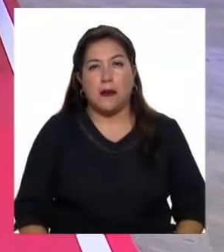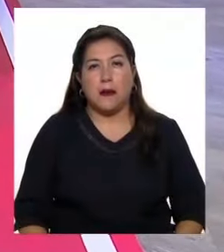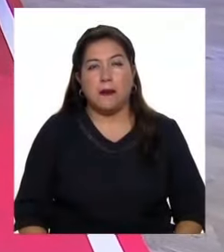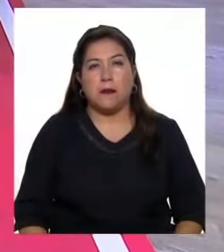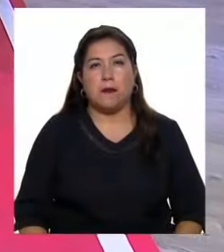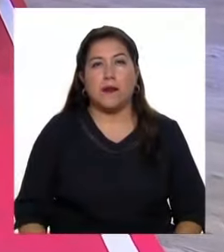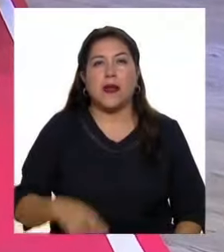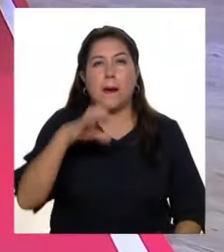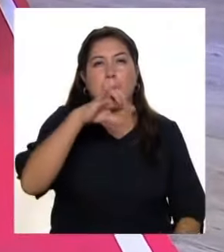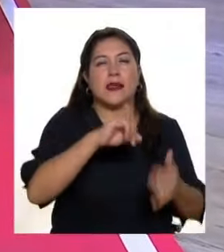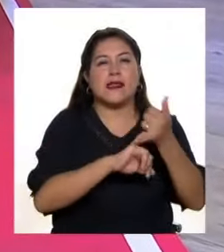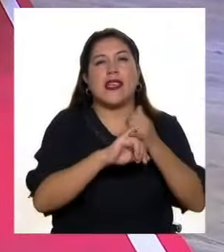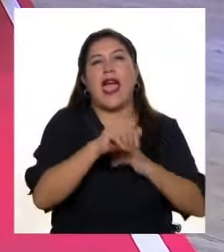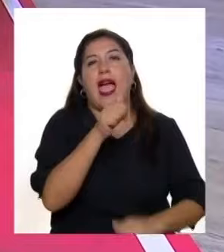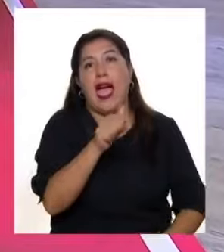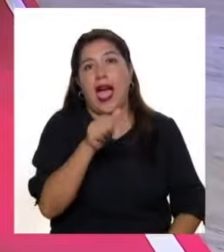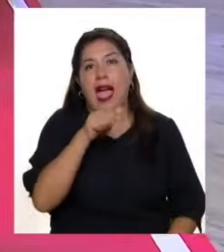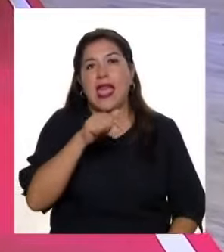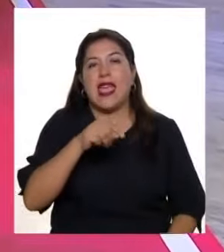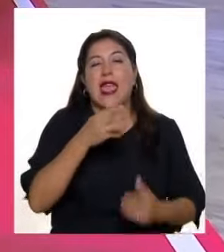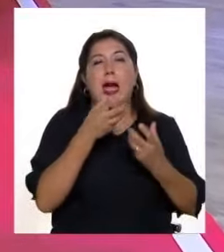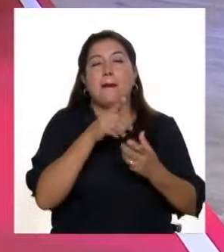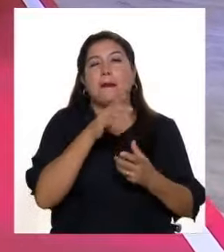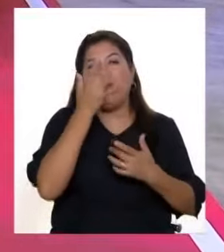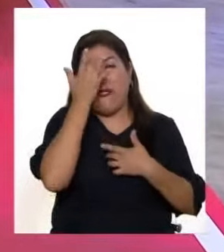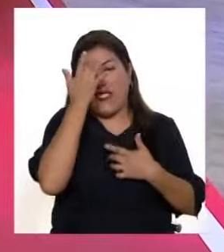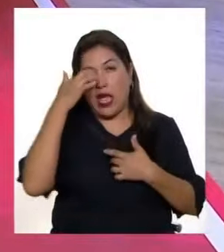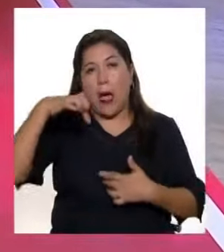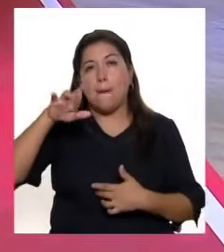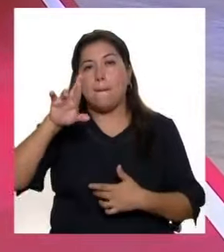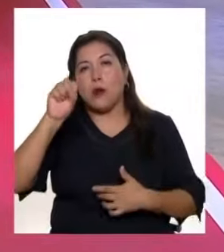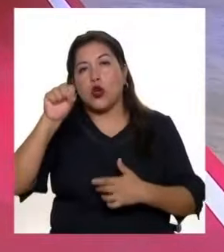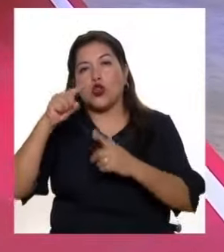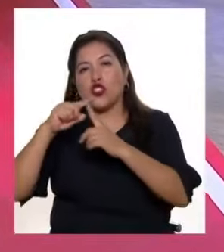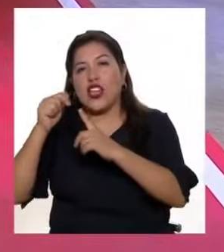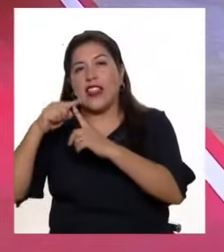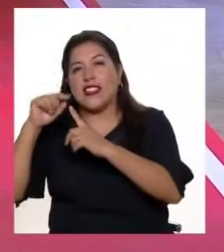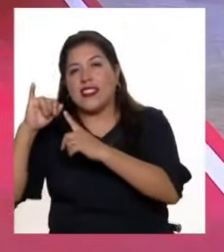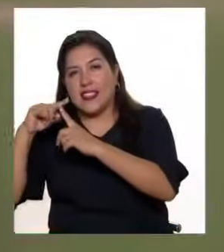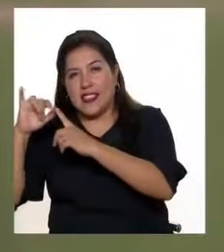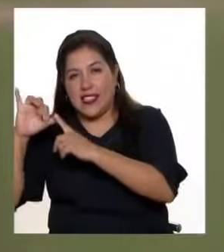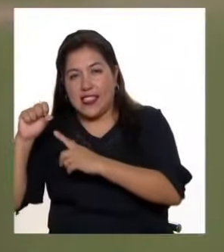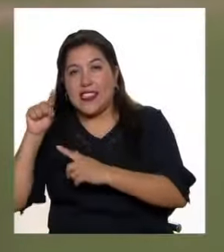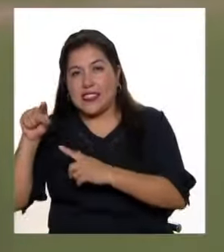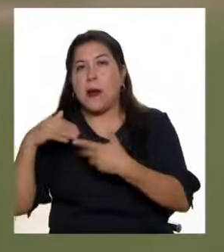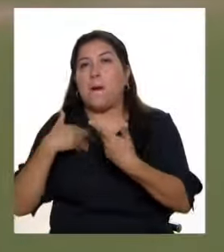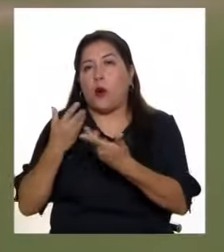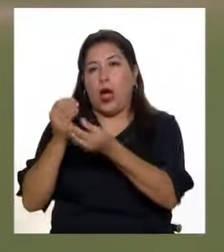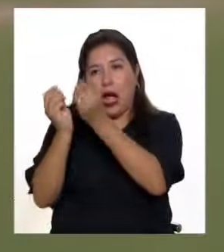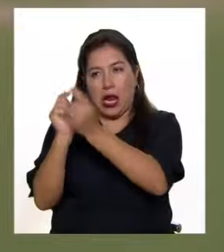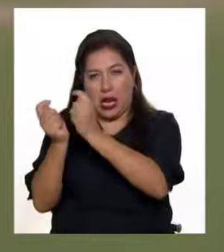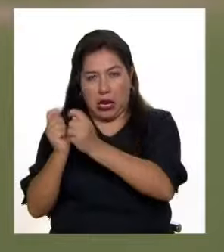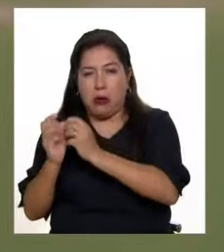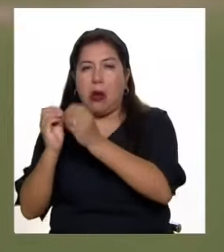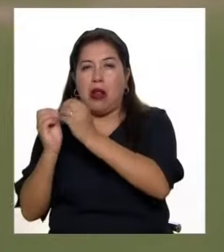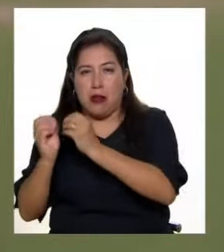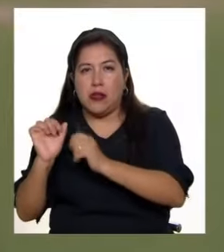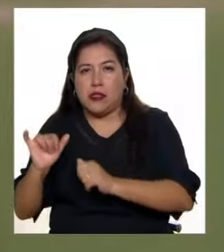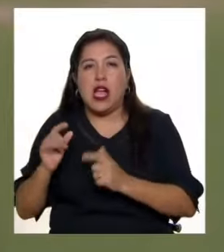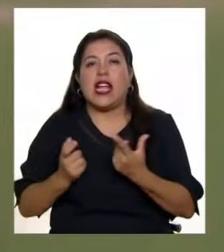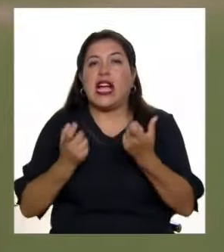el PSA en la prostatitis sí se puede modificar, ¿no? El PSA, o sea, no solamente por el cáncer. No solamente por el cáncer. Okay. El PSA, para que